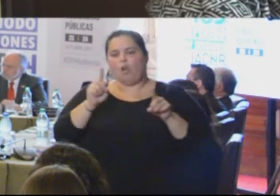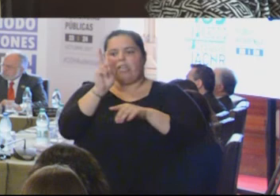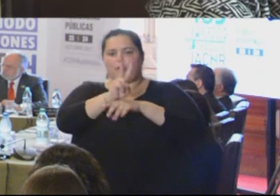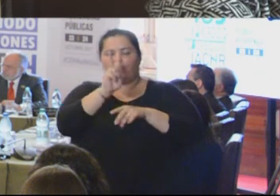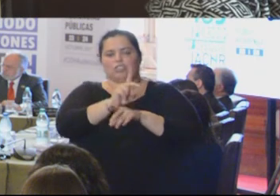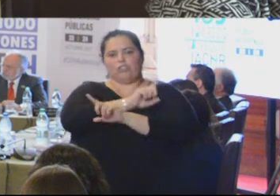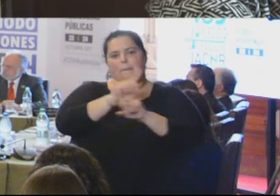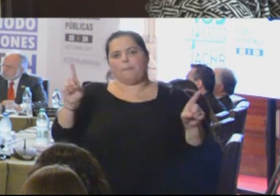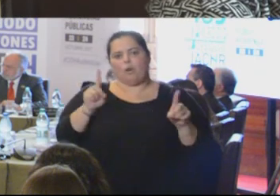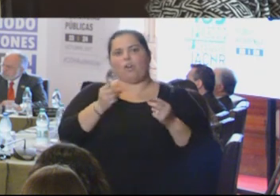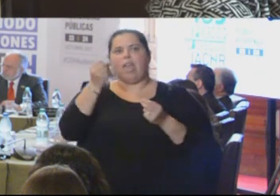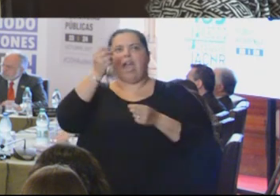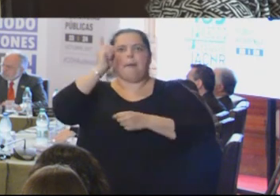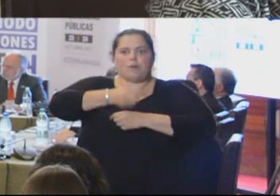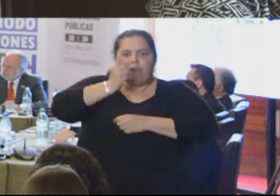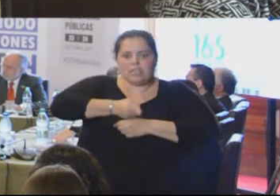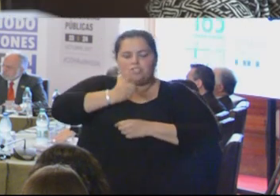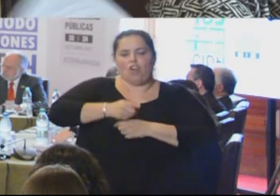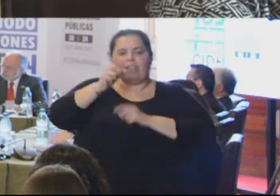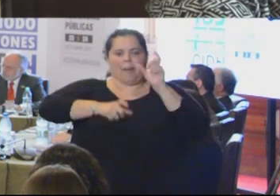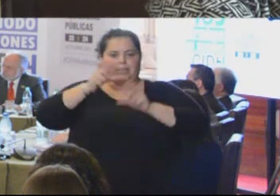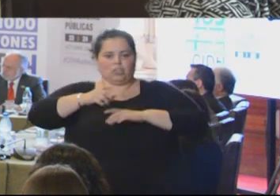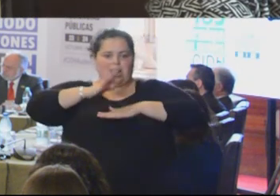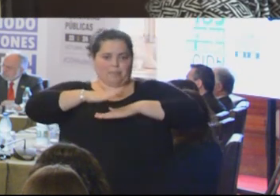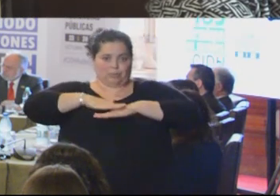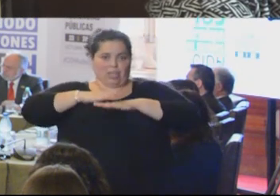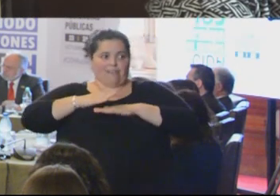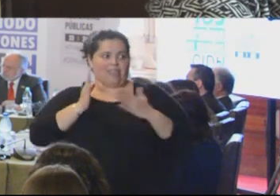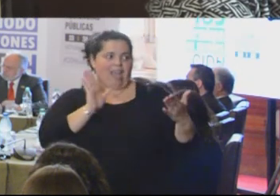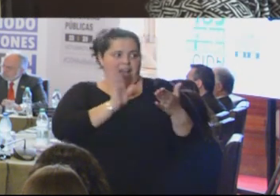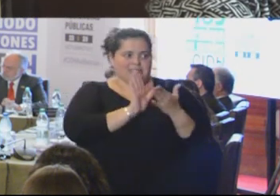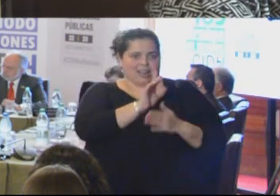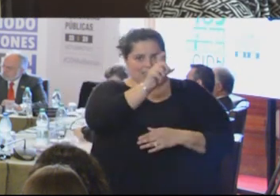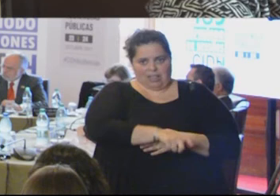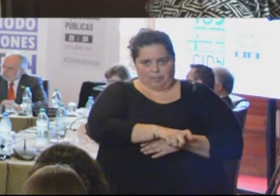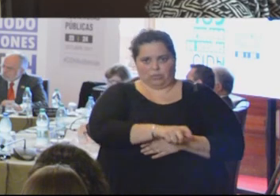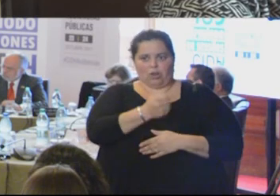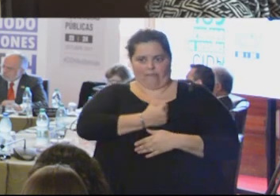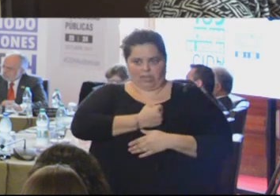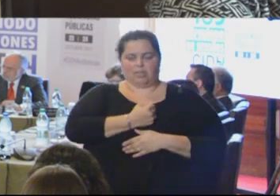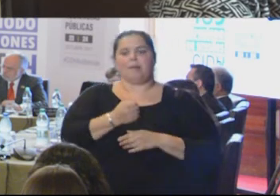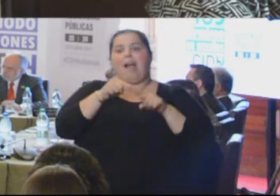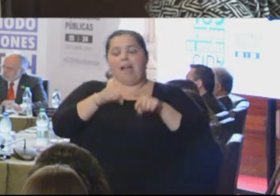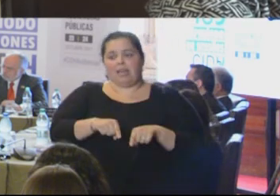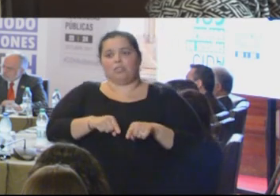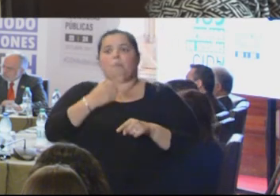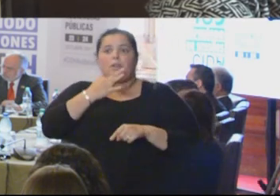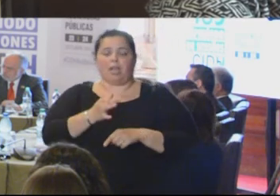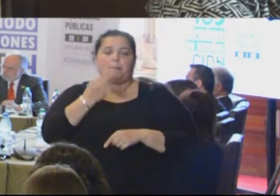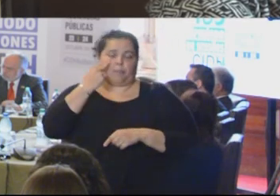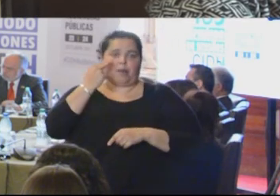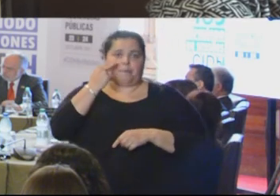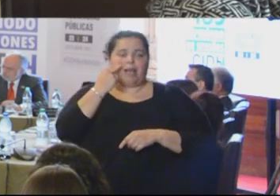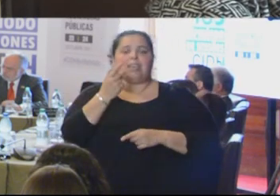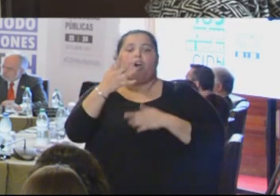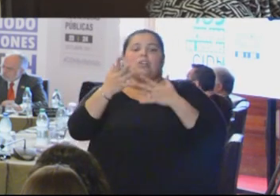beneficiados acusados de acercarse a ellas esto es significativo y problemático en casos de violencia sexual en los que las